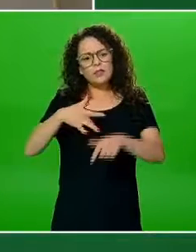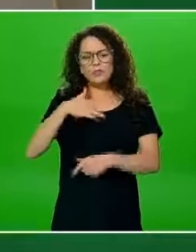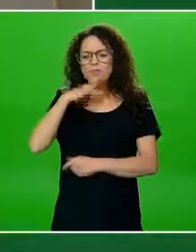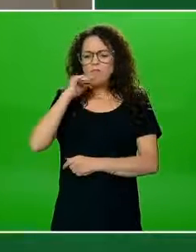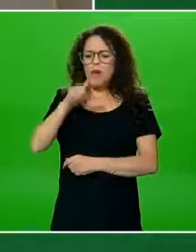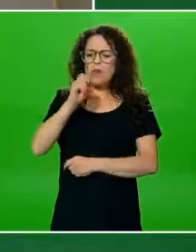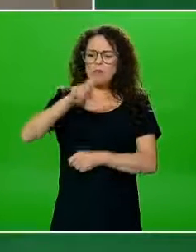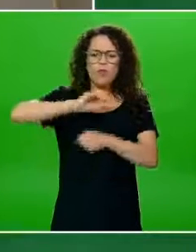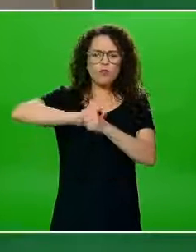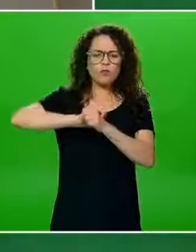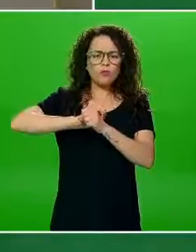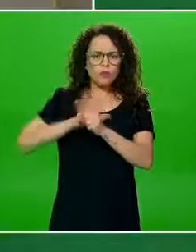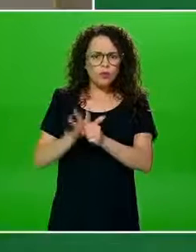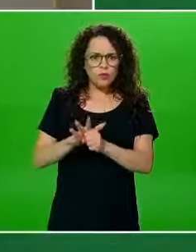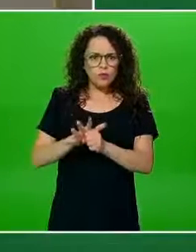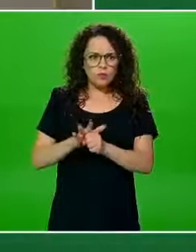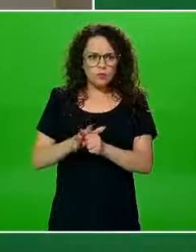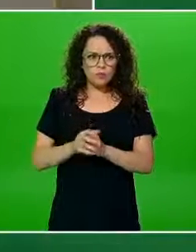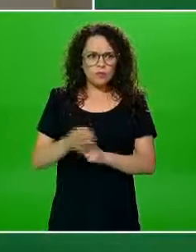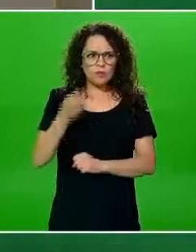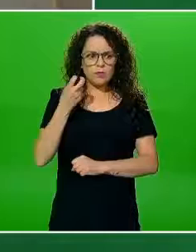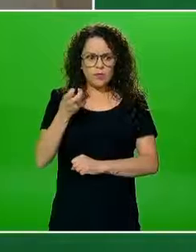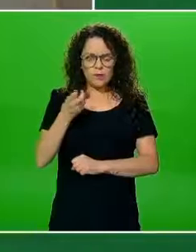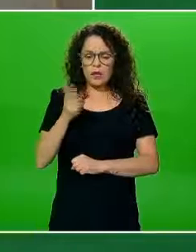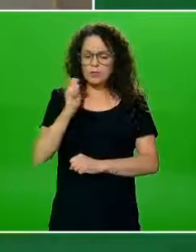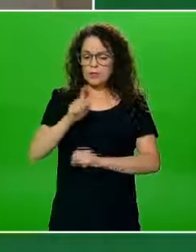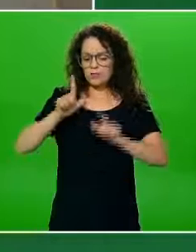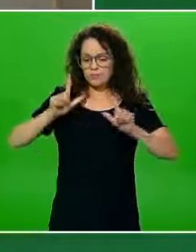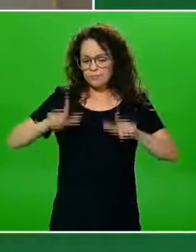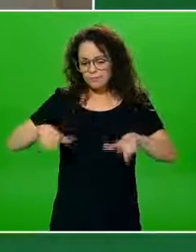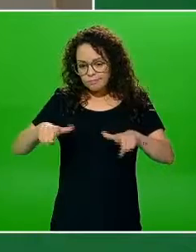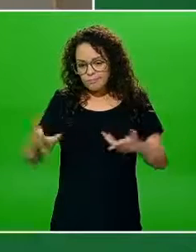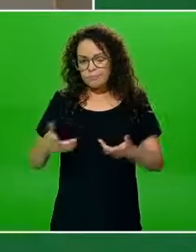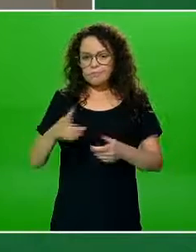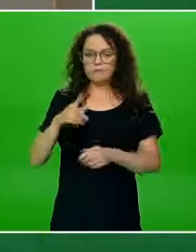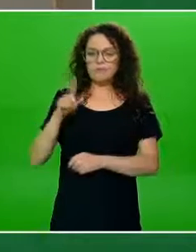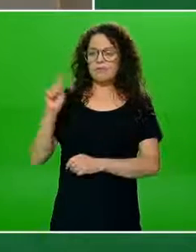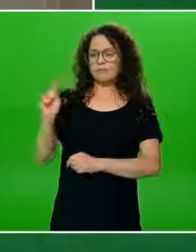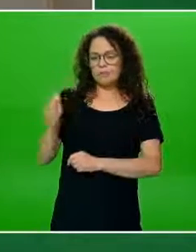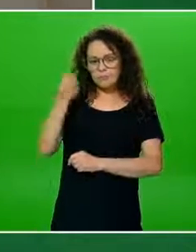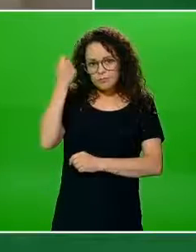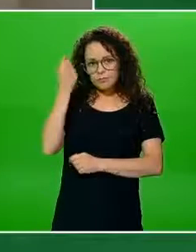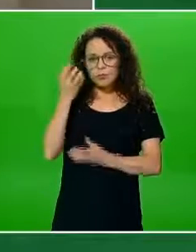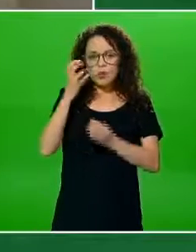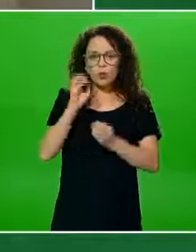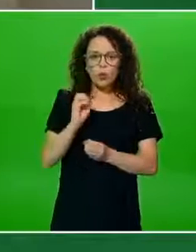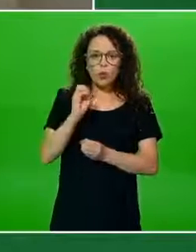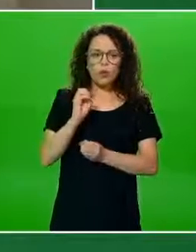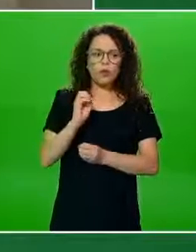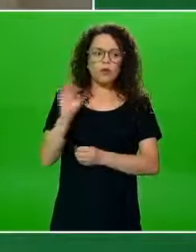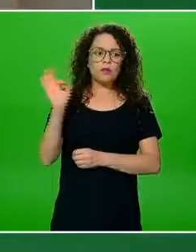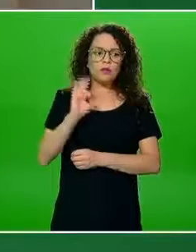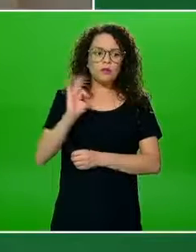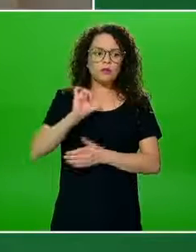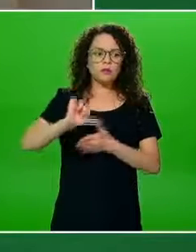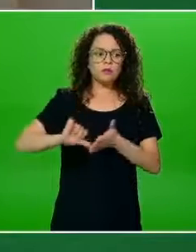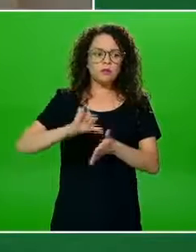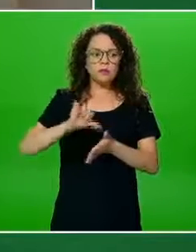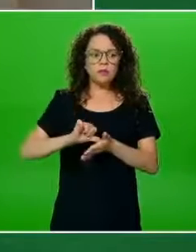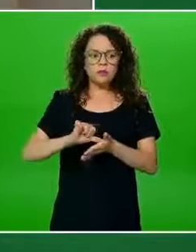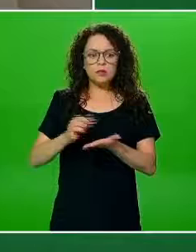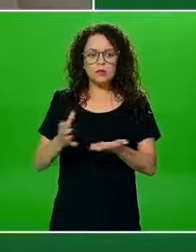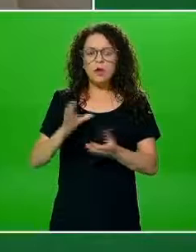ser solamente a través de este tipo de plataformas digitales, ¿no? Y a través de centros, más bien así, ¿no? A